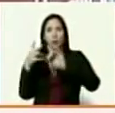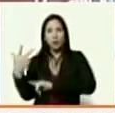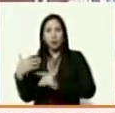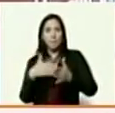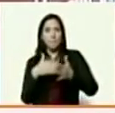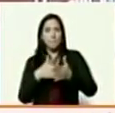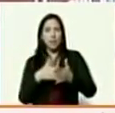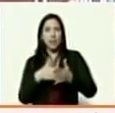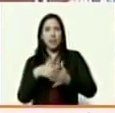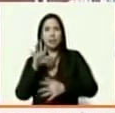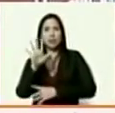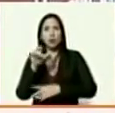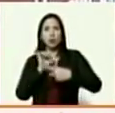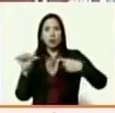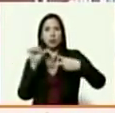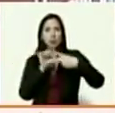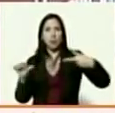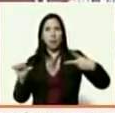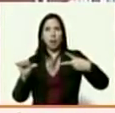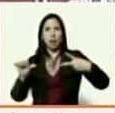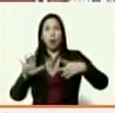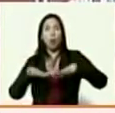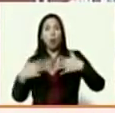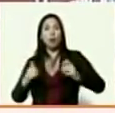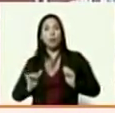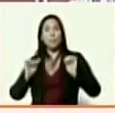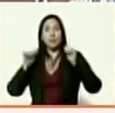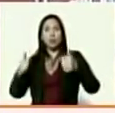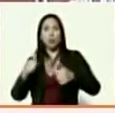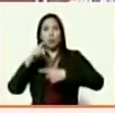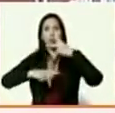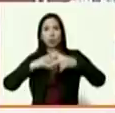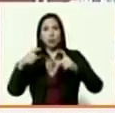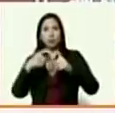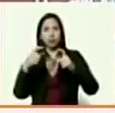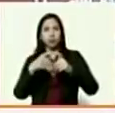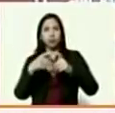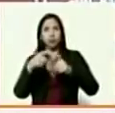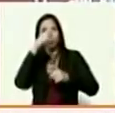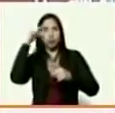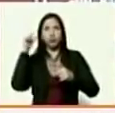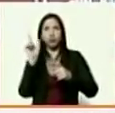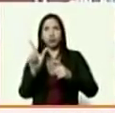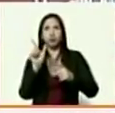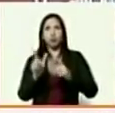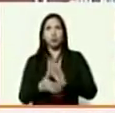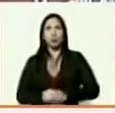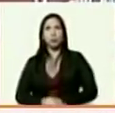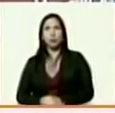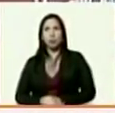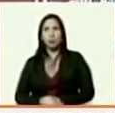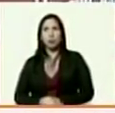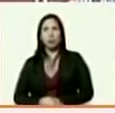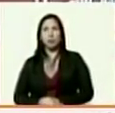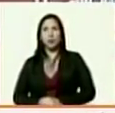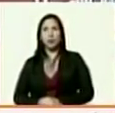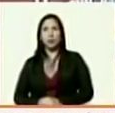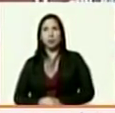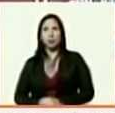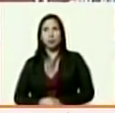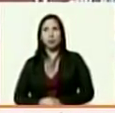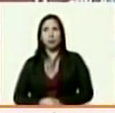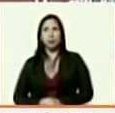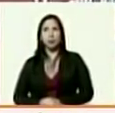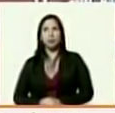estas 5 semanas desde que comenzó el proceso de carnetización del Partido Socialista Unido de Venezuela. Precisó que habrá un receso los